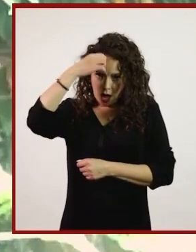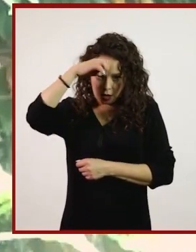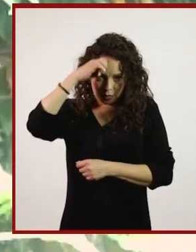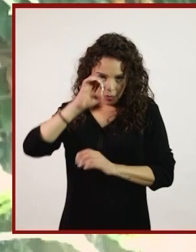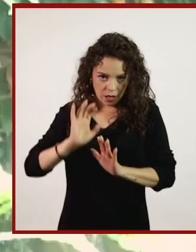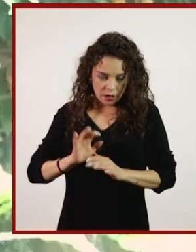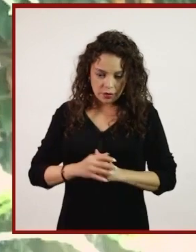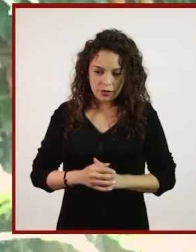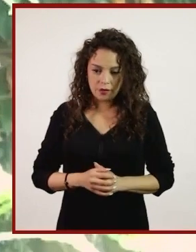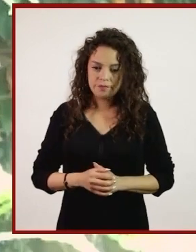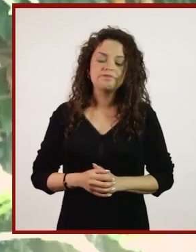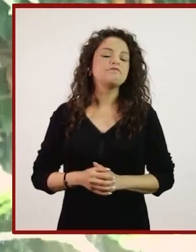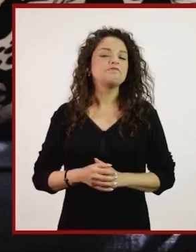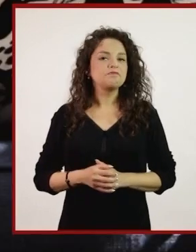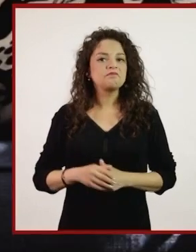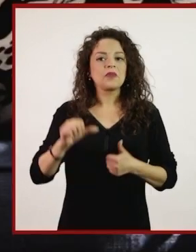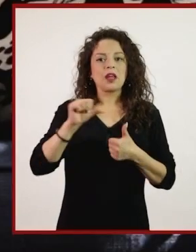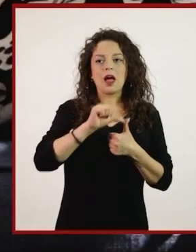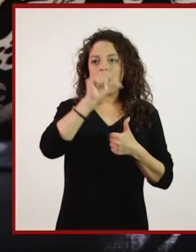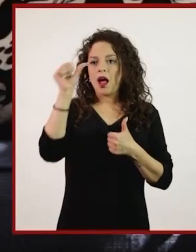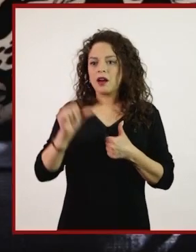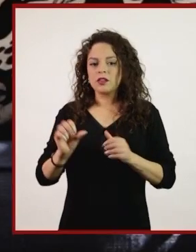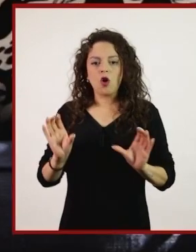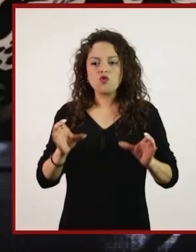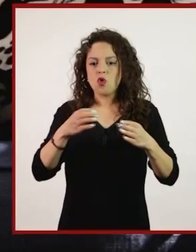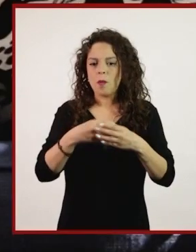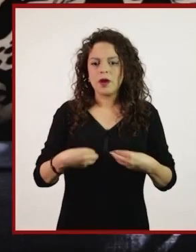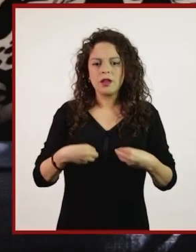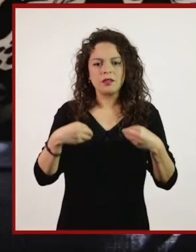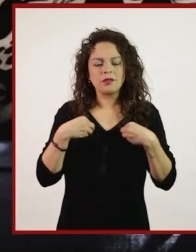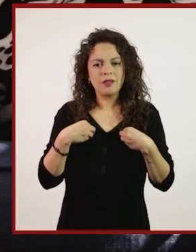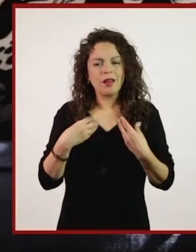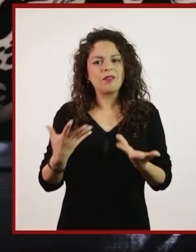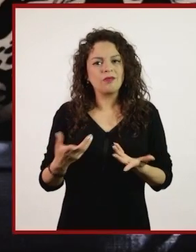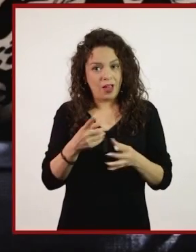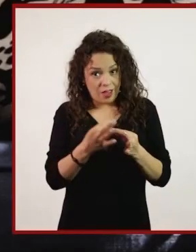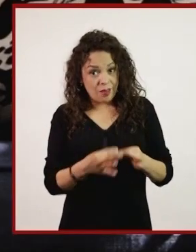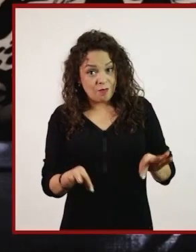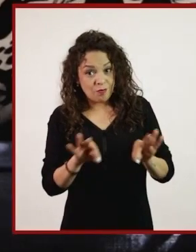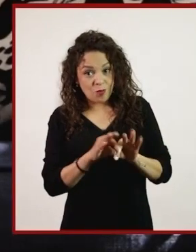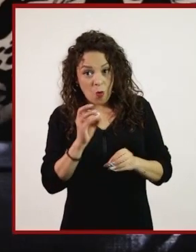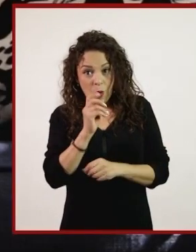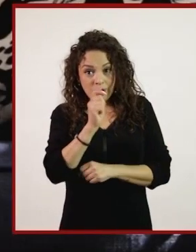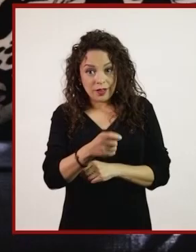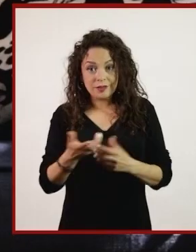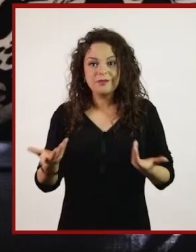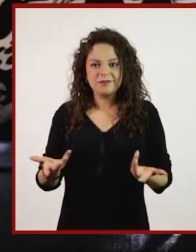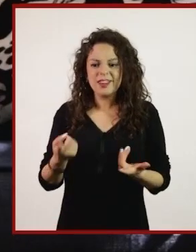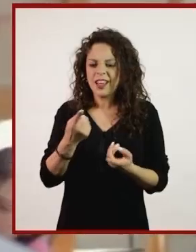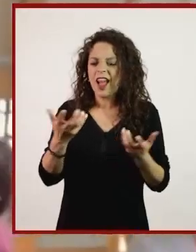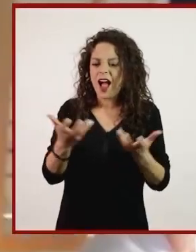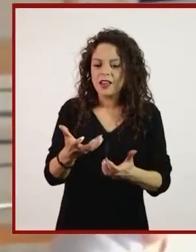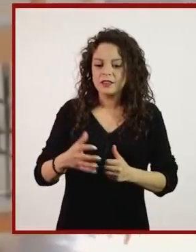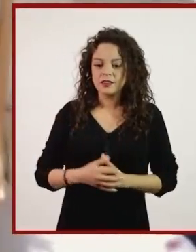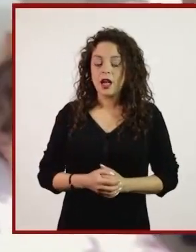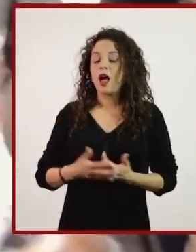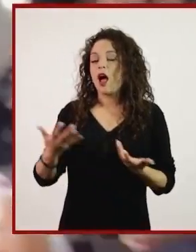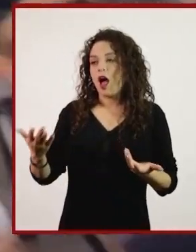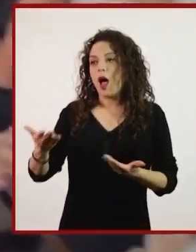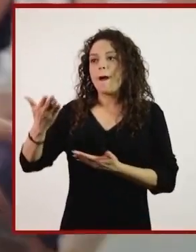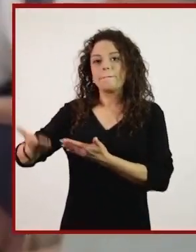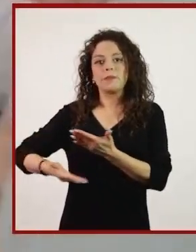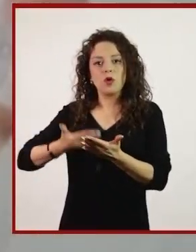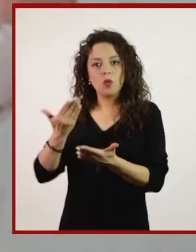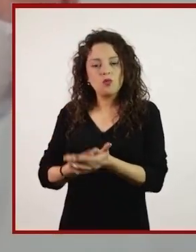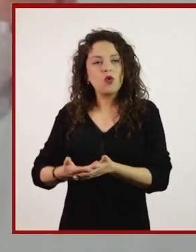en mi experiencia, ¿no? ¿Cuál es el papel de los artistas en las comunidades en las que residen? Híjole, pues creo que, o sea,